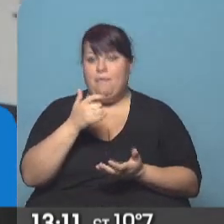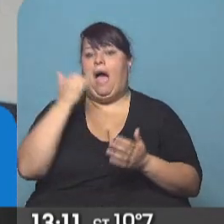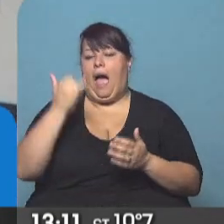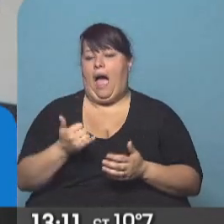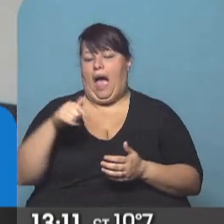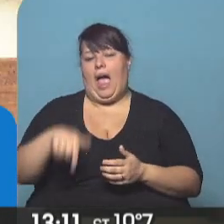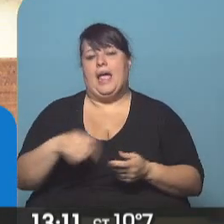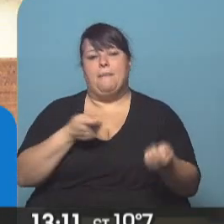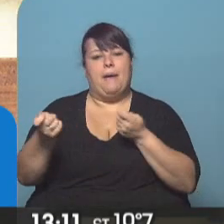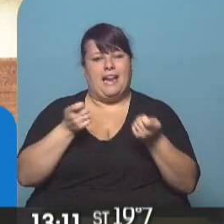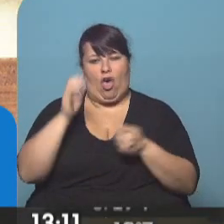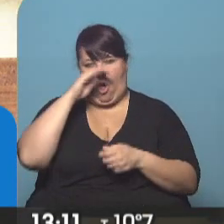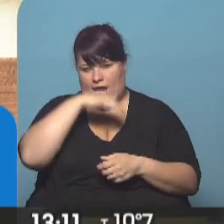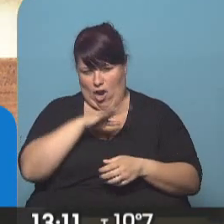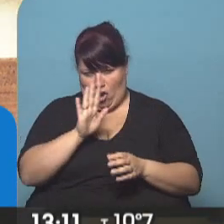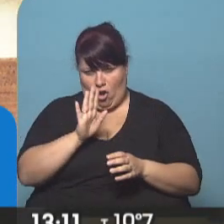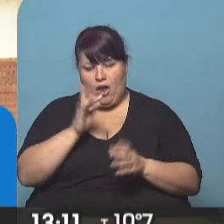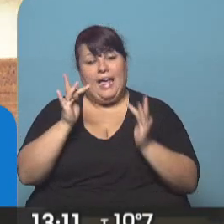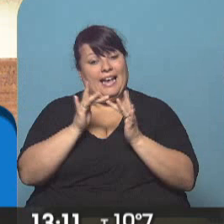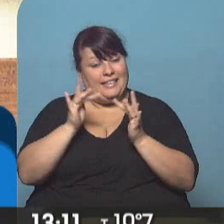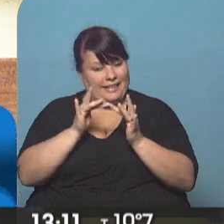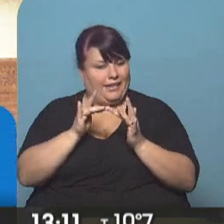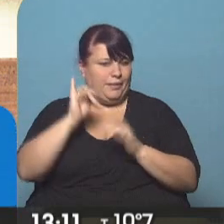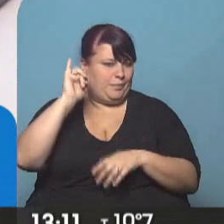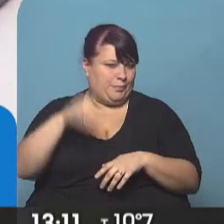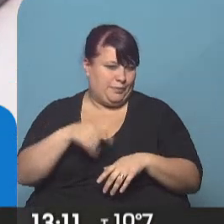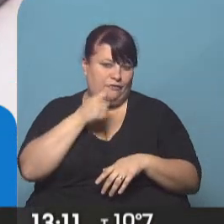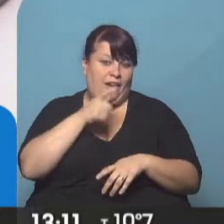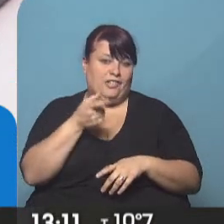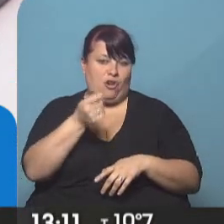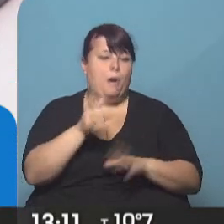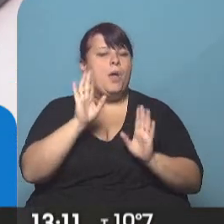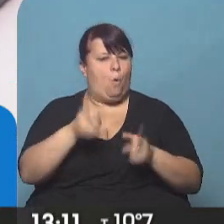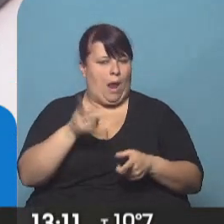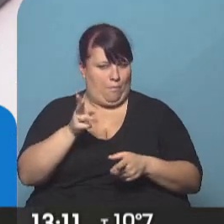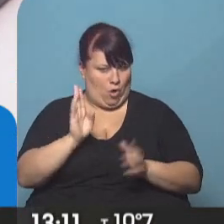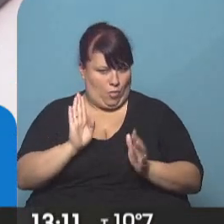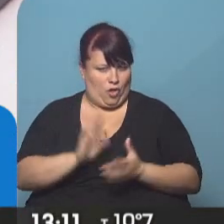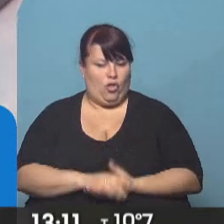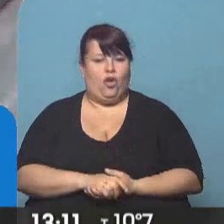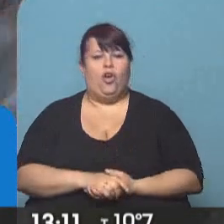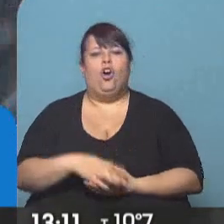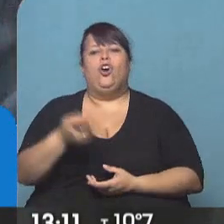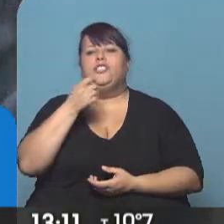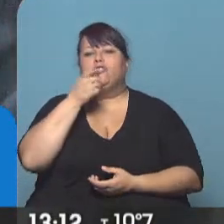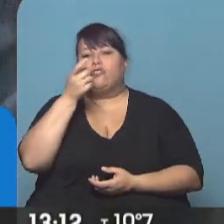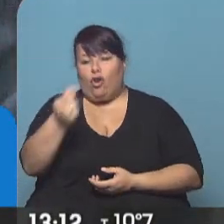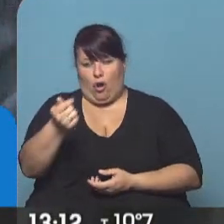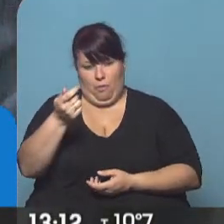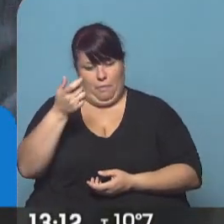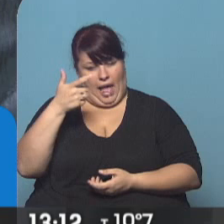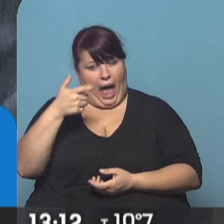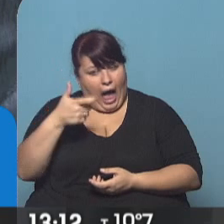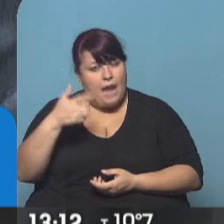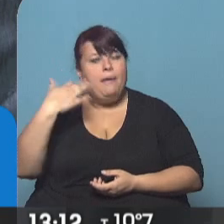parte del mercado negro. Internet es una de las vías, aunque está prohibida. Toda transferencia de armas tiene